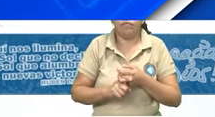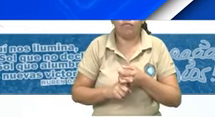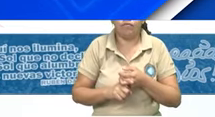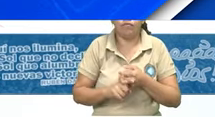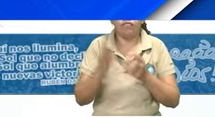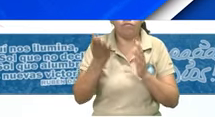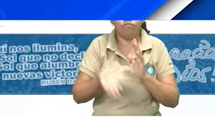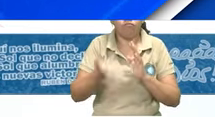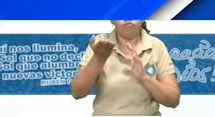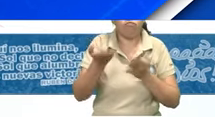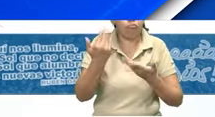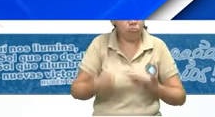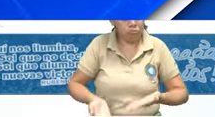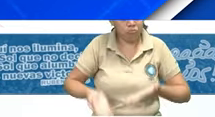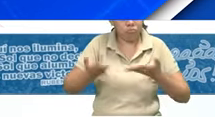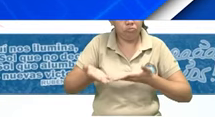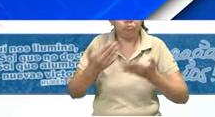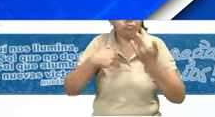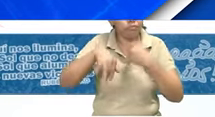se va alcanzando,